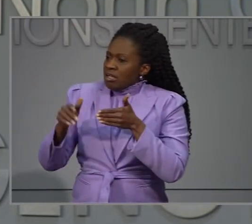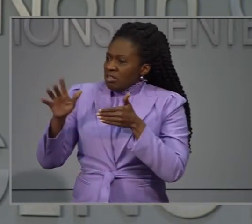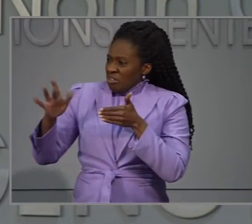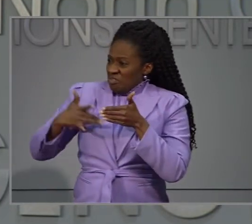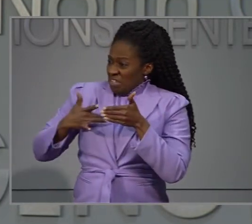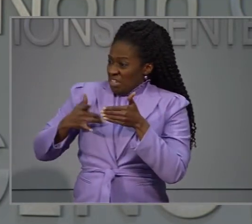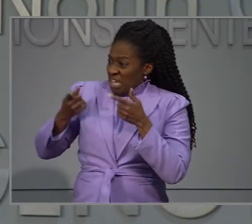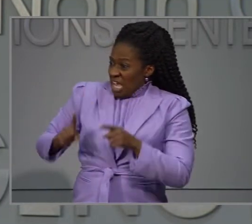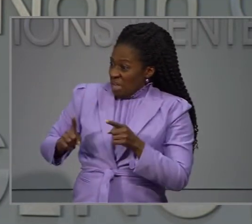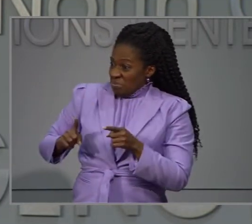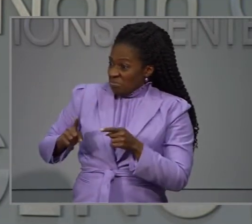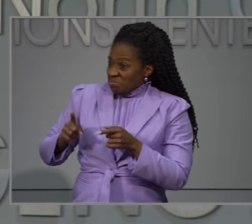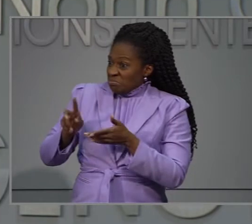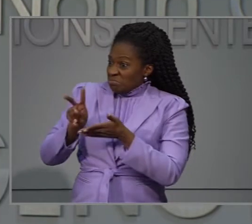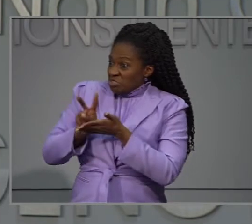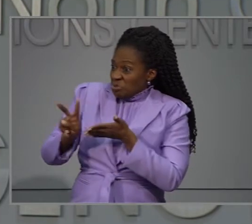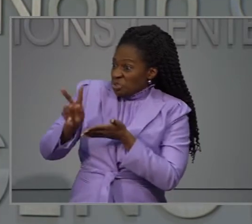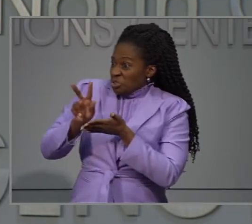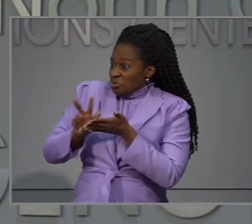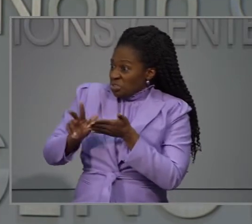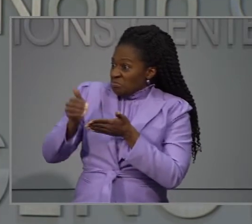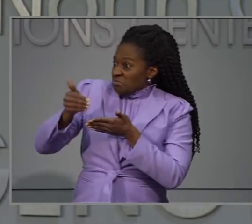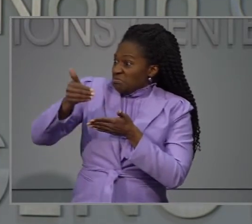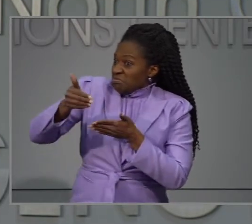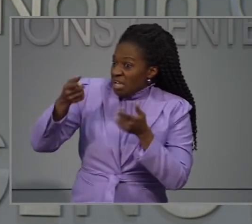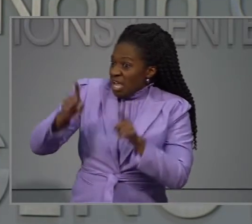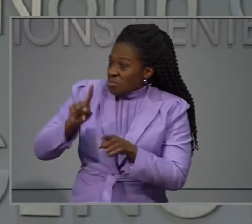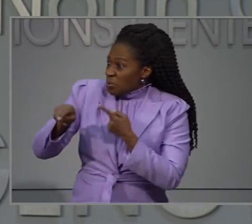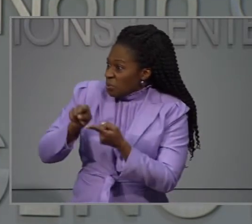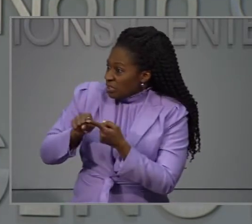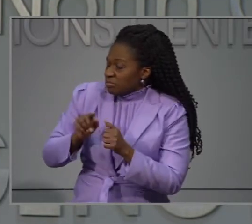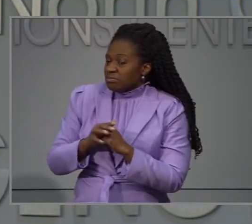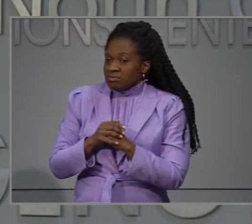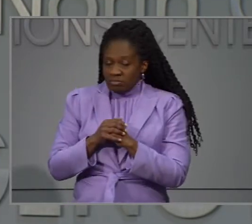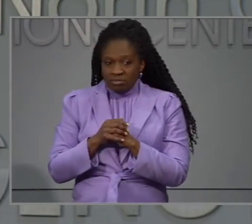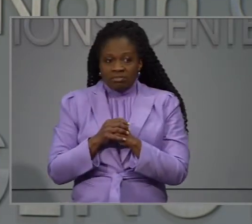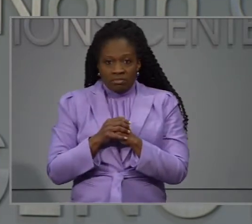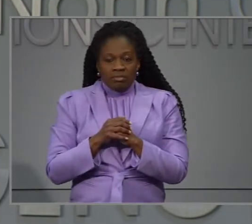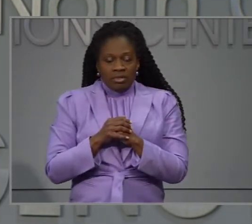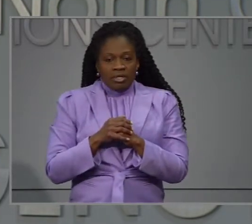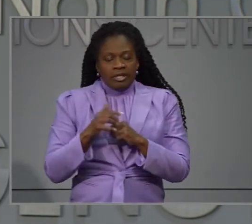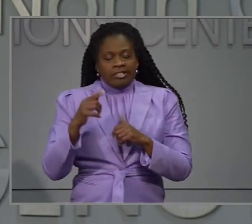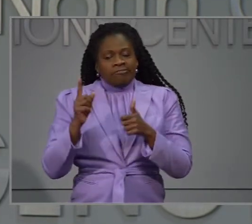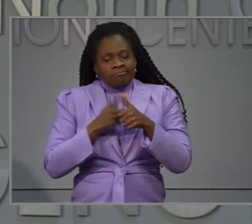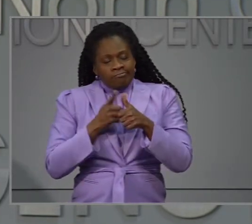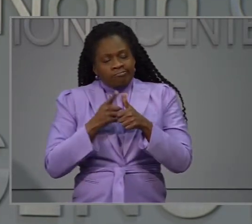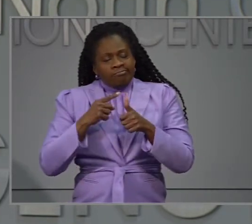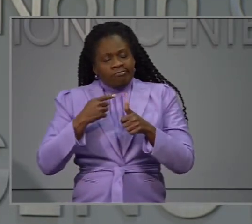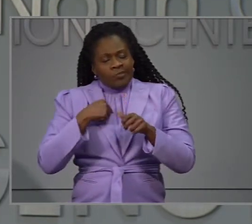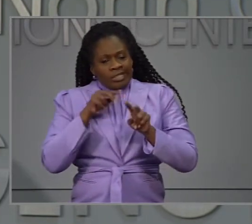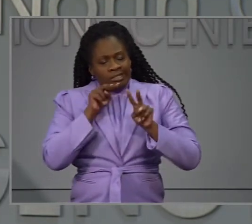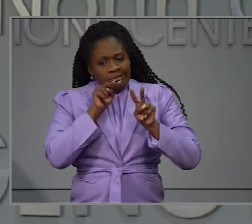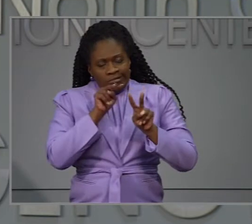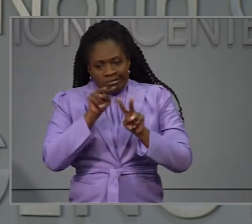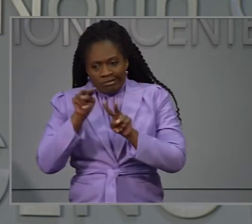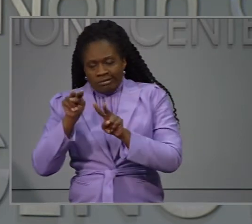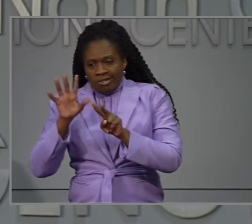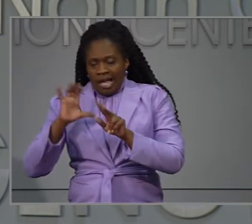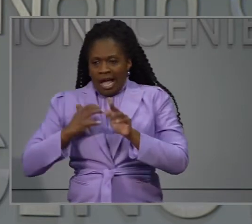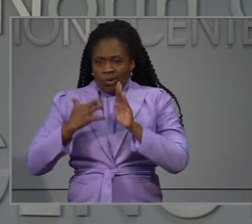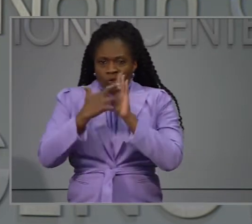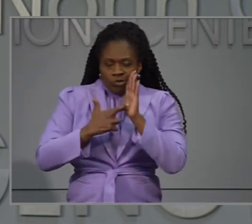pasar si va a pasar en las siguientes semanas o respuesta primero nosotros ya vivimos